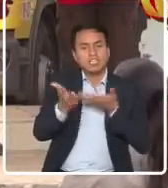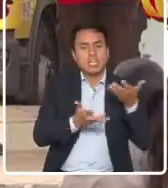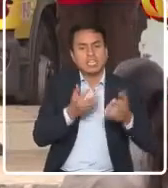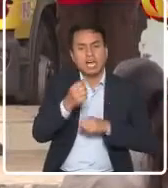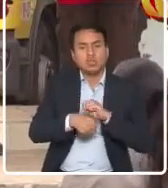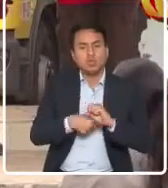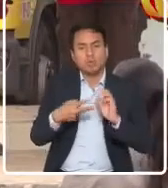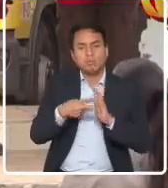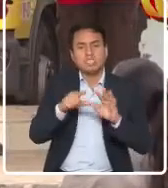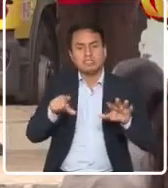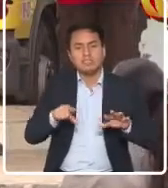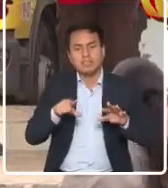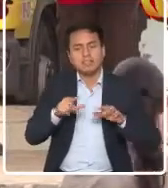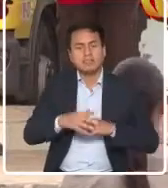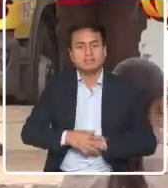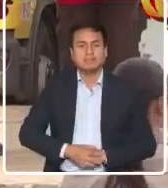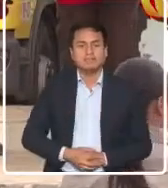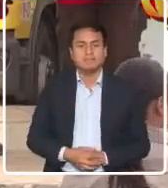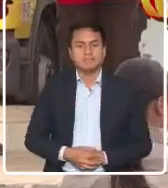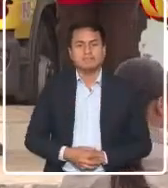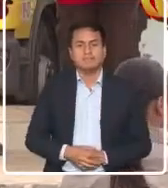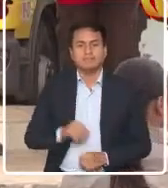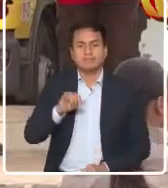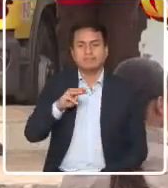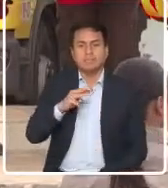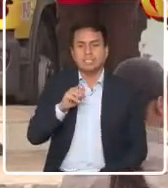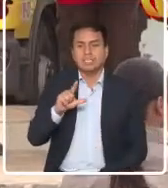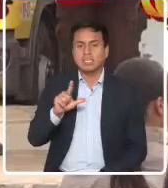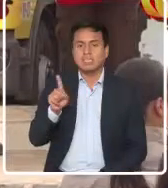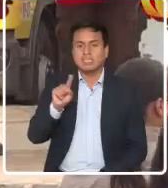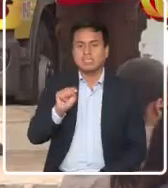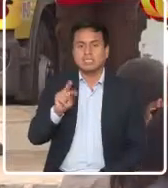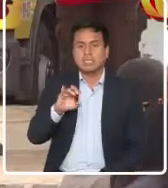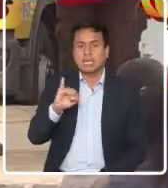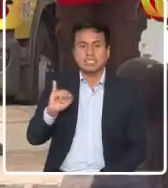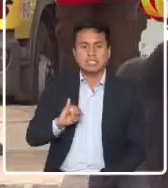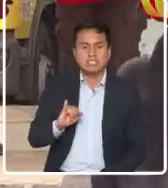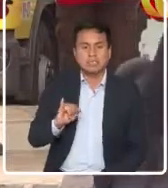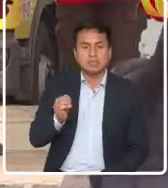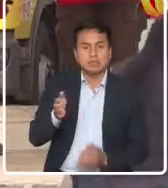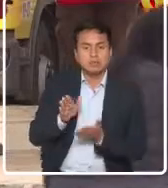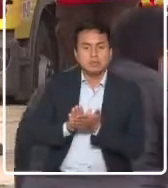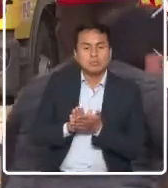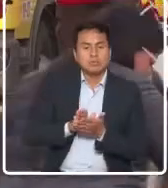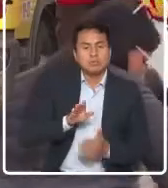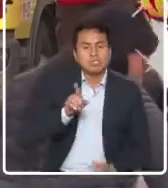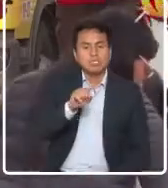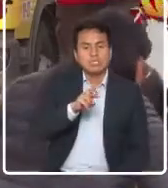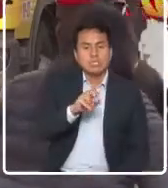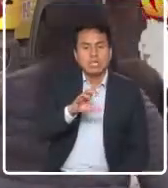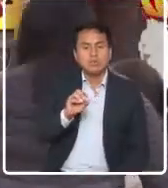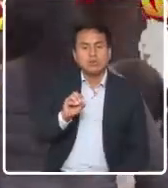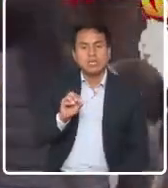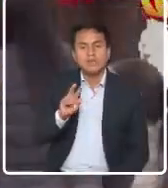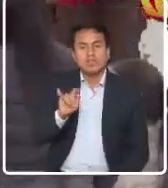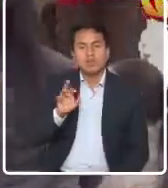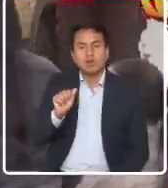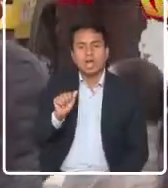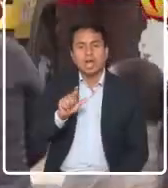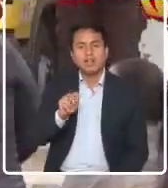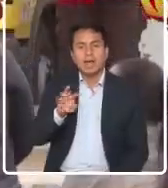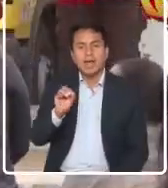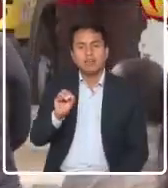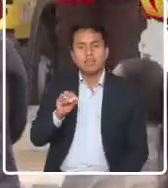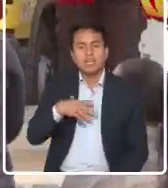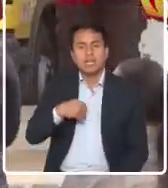en 2017. Michelle Sánchez Agurto, viuda de Sergio Faúndez de CONAF, y Victoria Alvarado